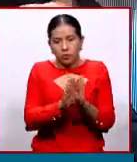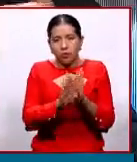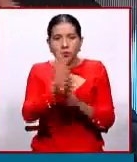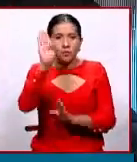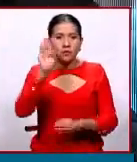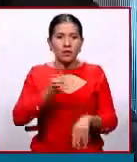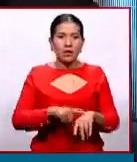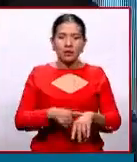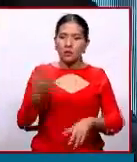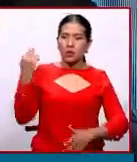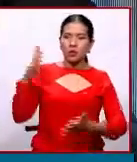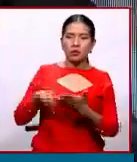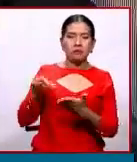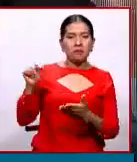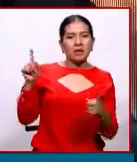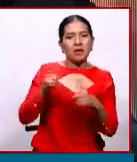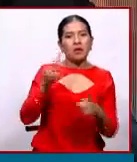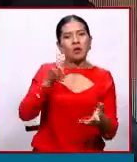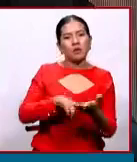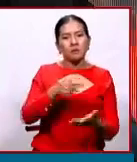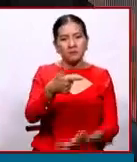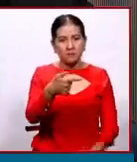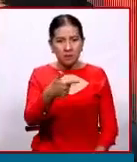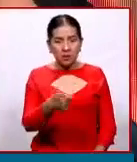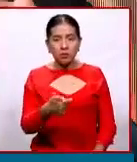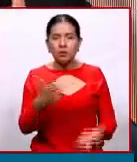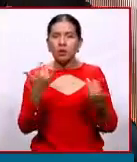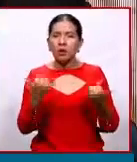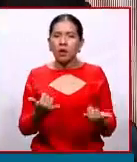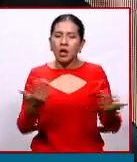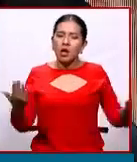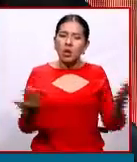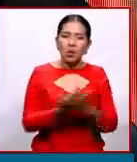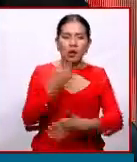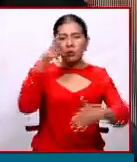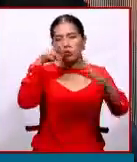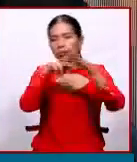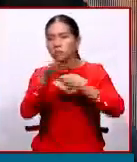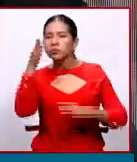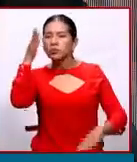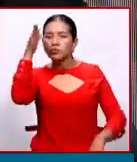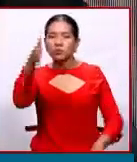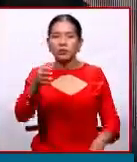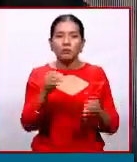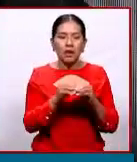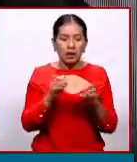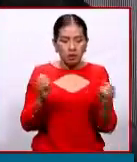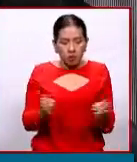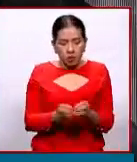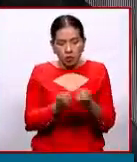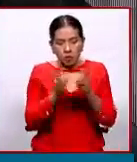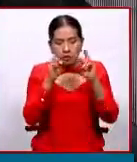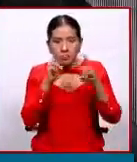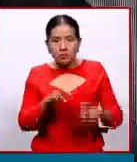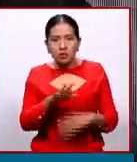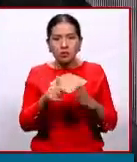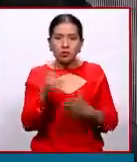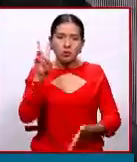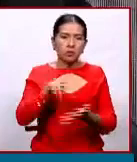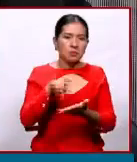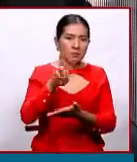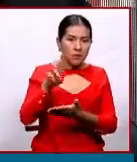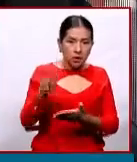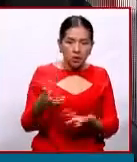gestión 2020-2021. Ahora, ante las nuevas proyecciones, los datos que ya se tienen de la gestión 2022